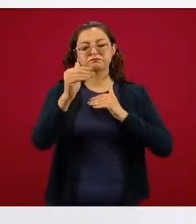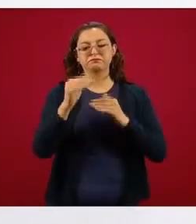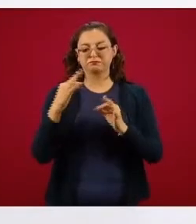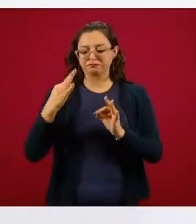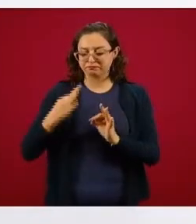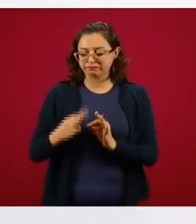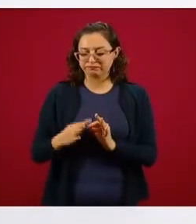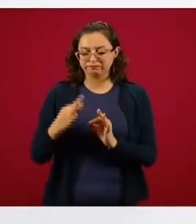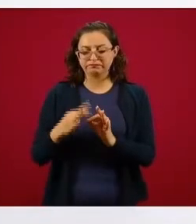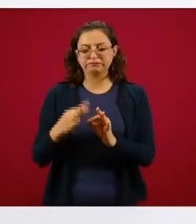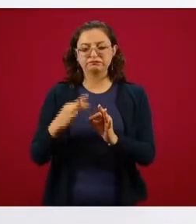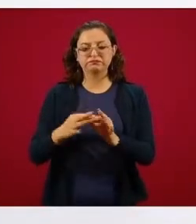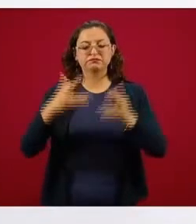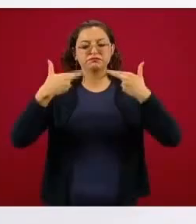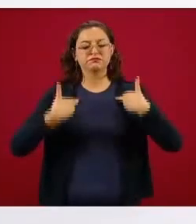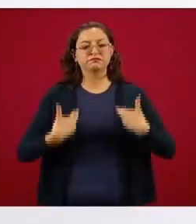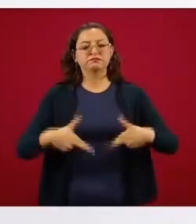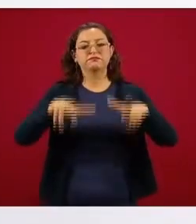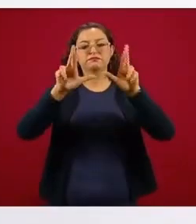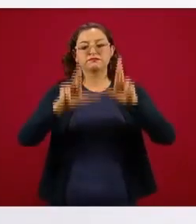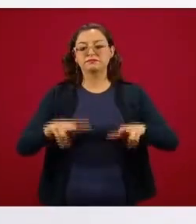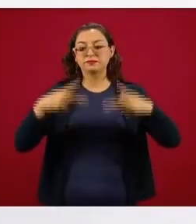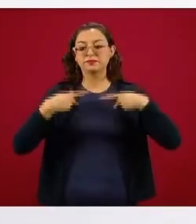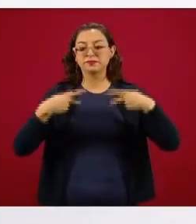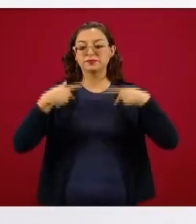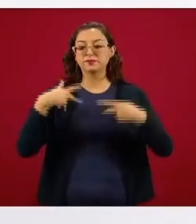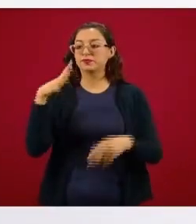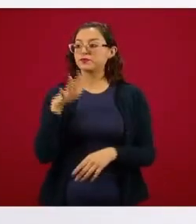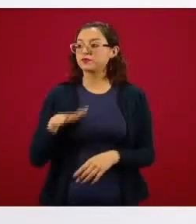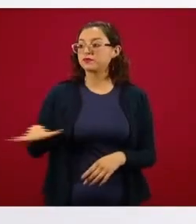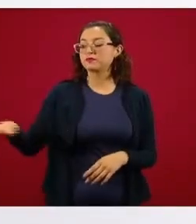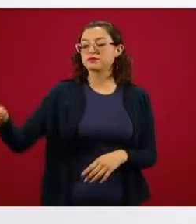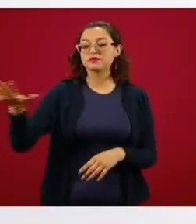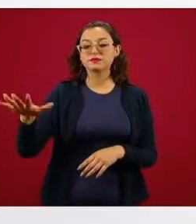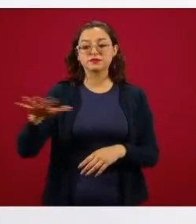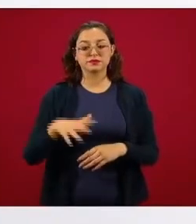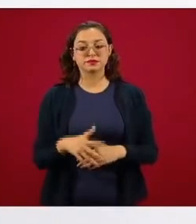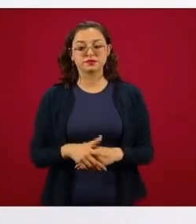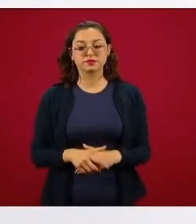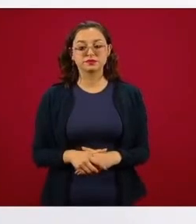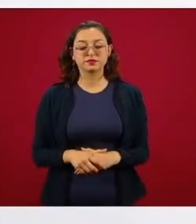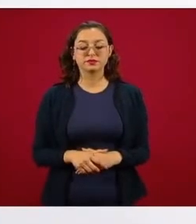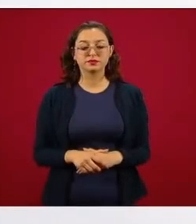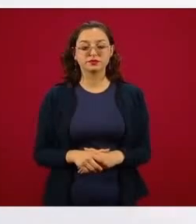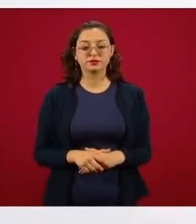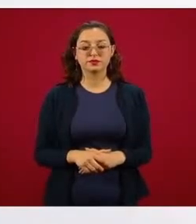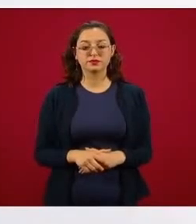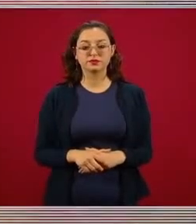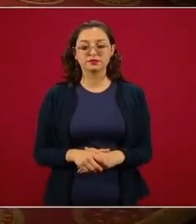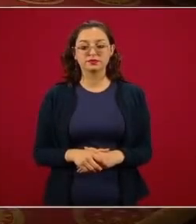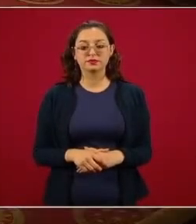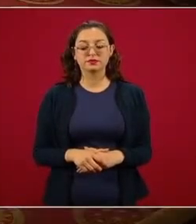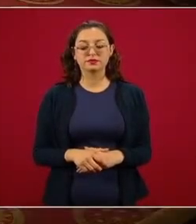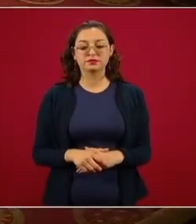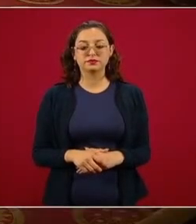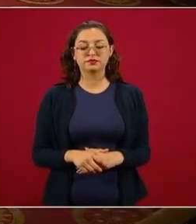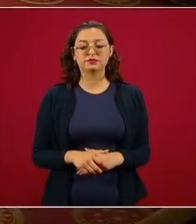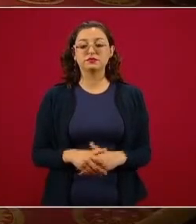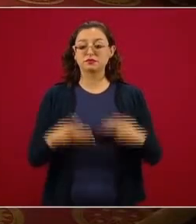hemos venido ejerciendo en representación del pueblo, el mismo pueblo al que